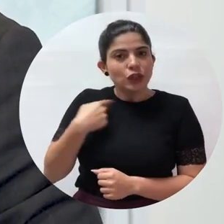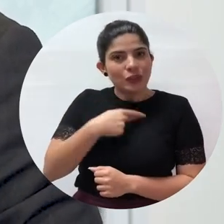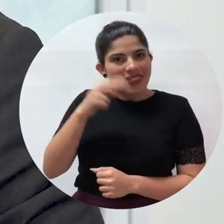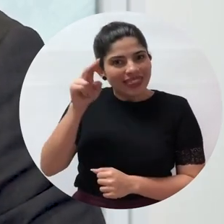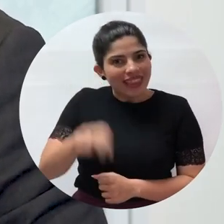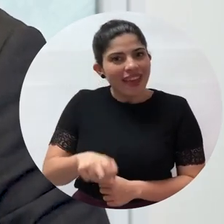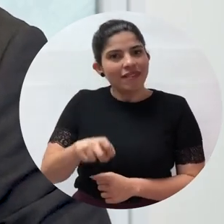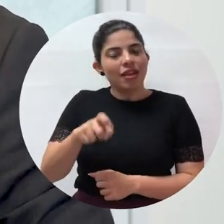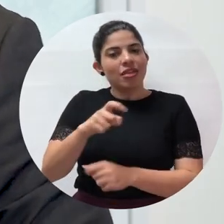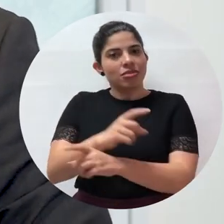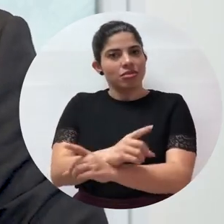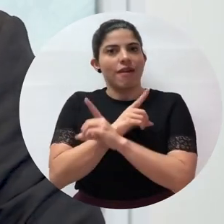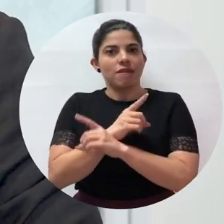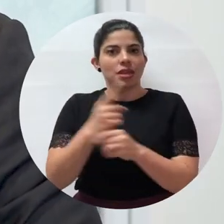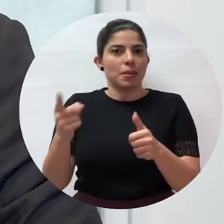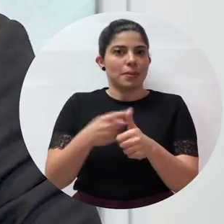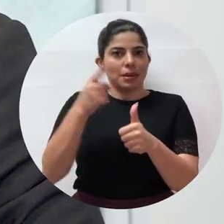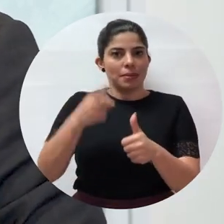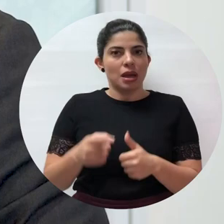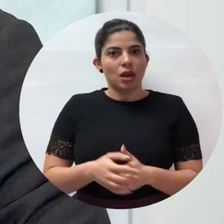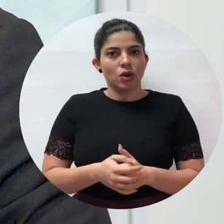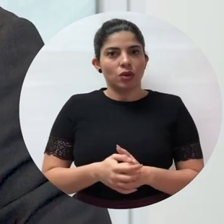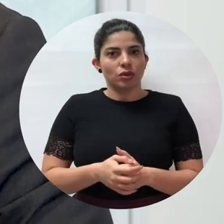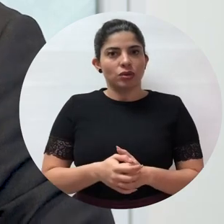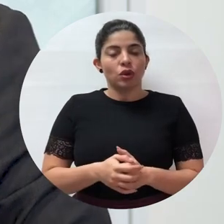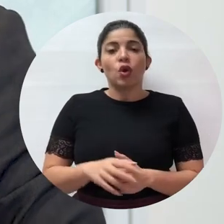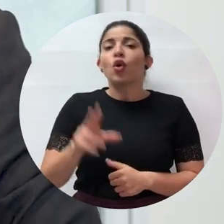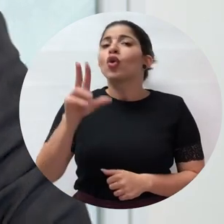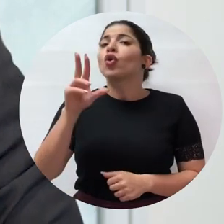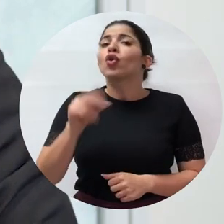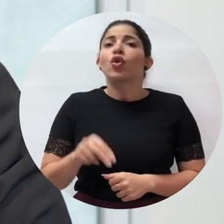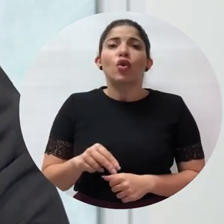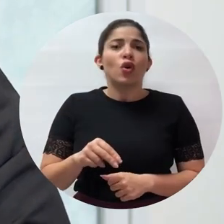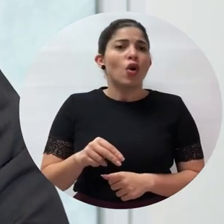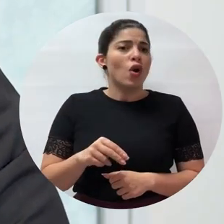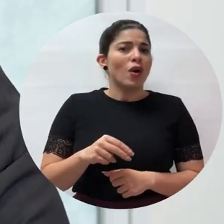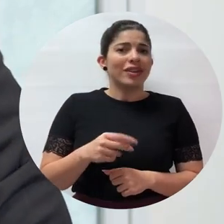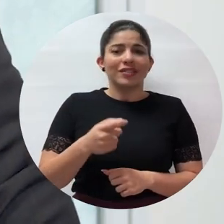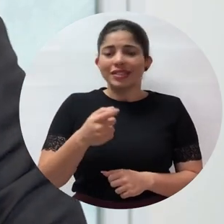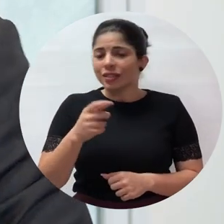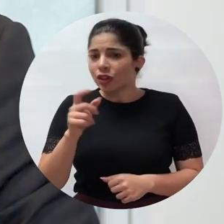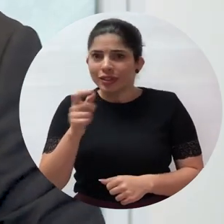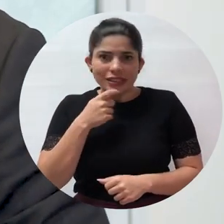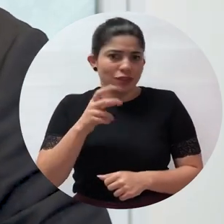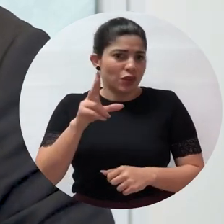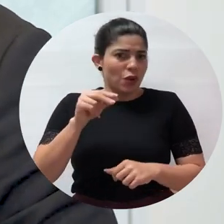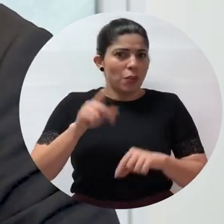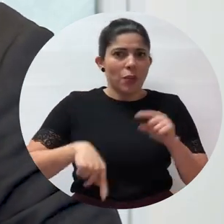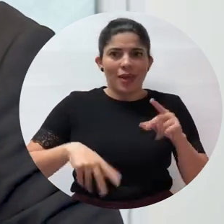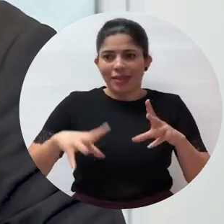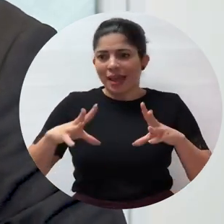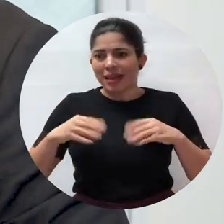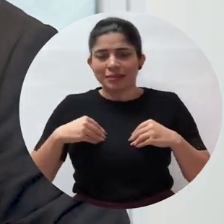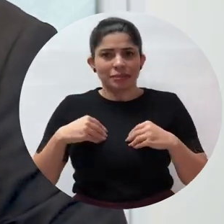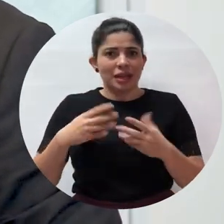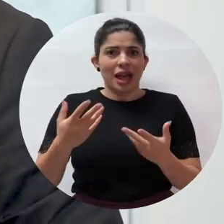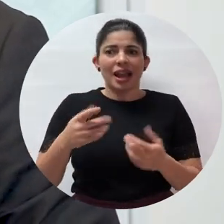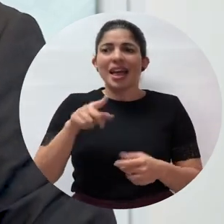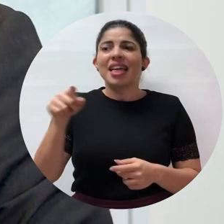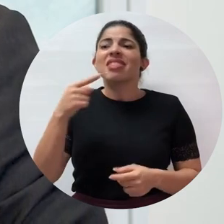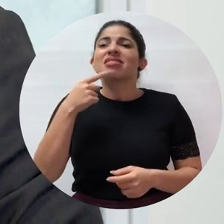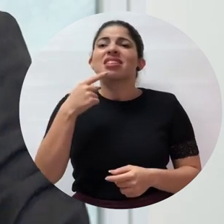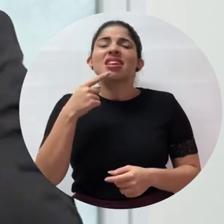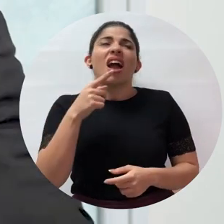ellas a las que tenemos que defender en primera instancia. Y no es de recibo, porque no es de recibo que